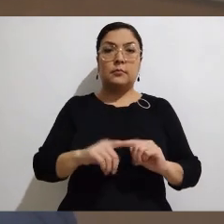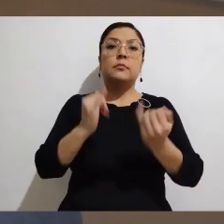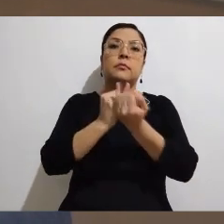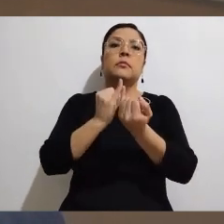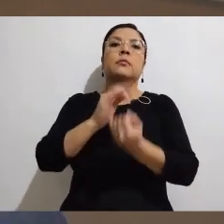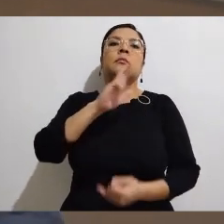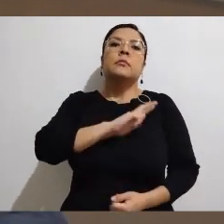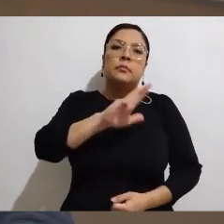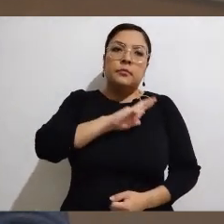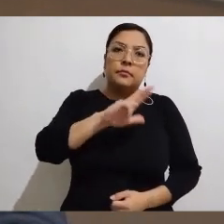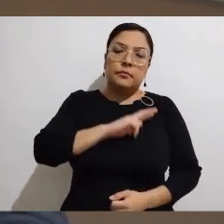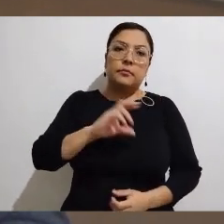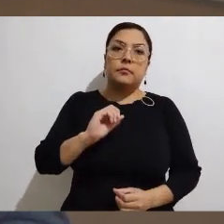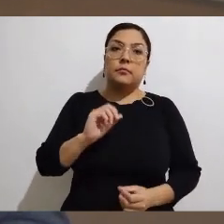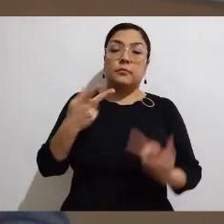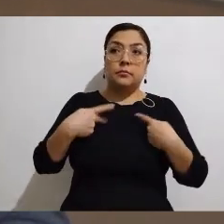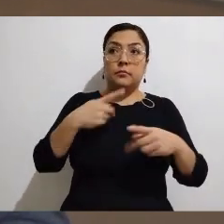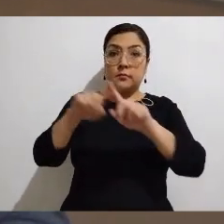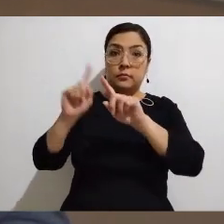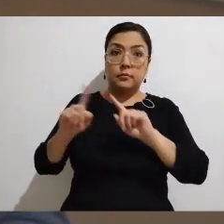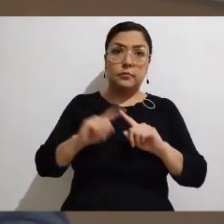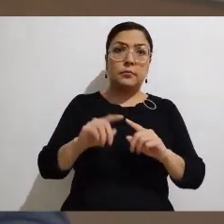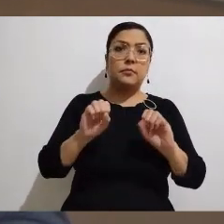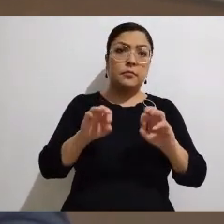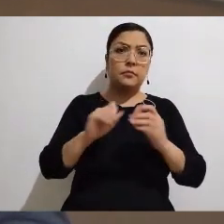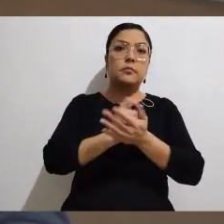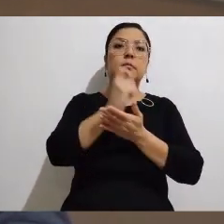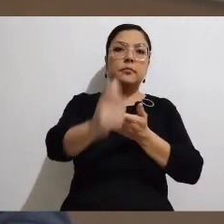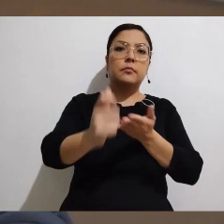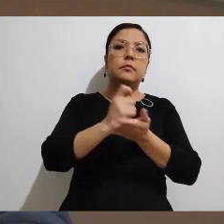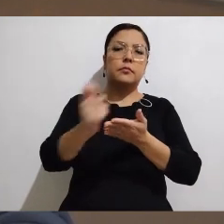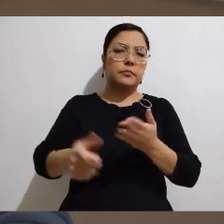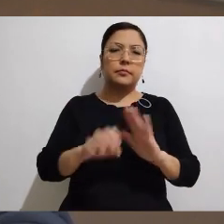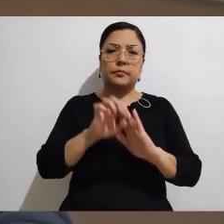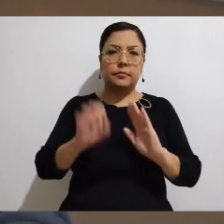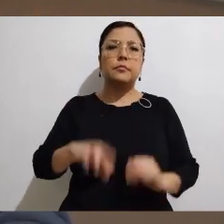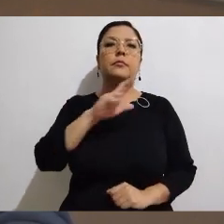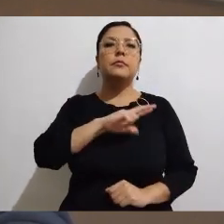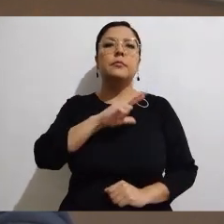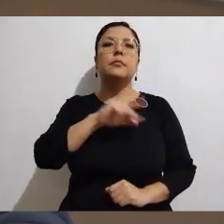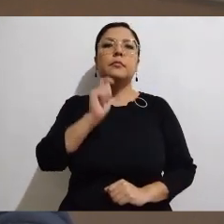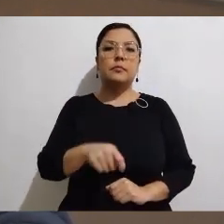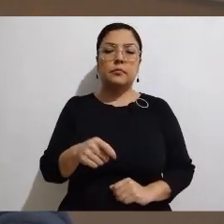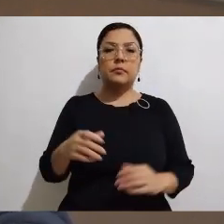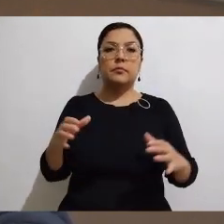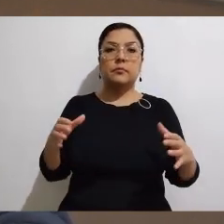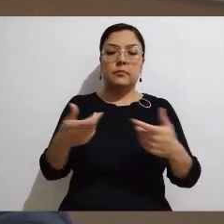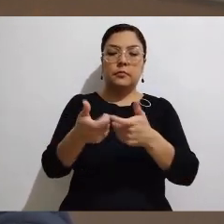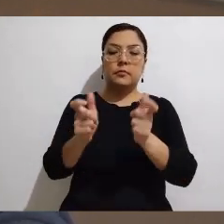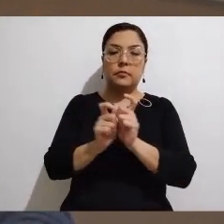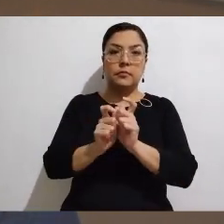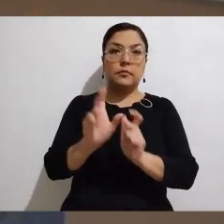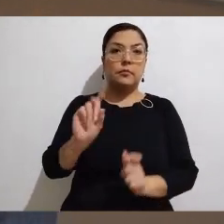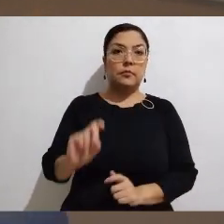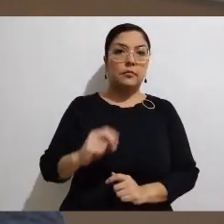para que el instituto pueda llevar a cabo sus diversas tareas. Arrendamientos como cuál, por ejemplo, los 38 comités a los que hiciste ahora